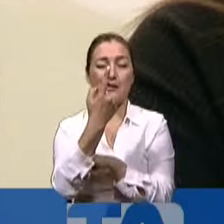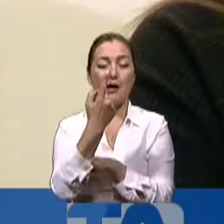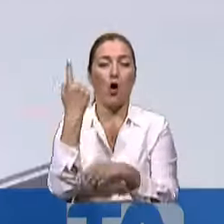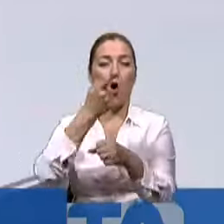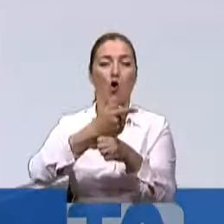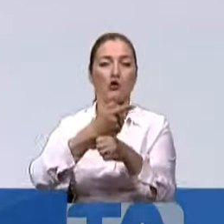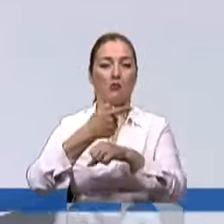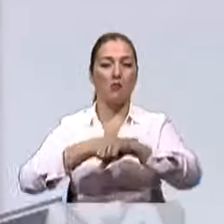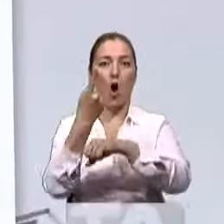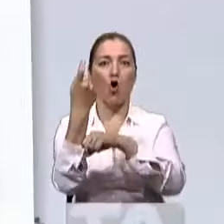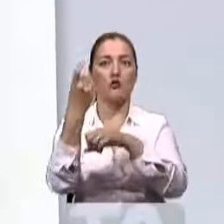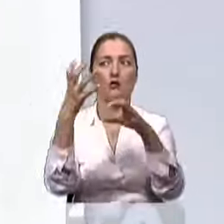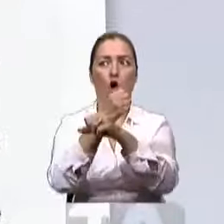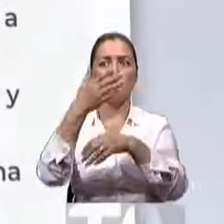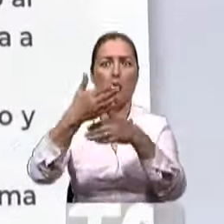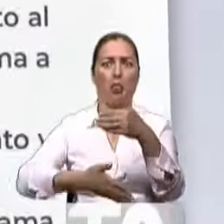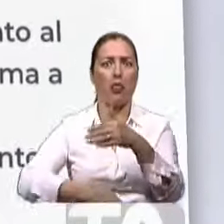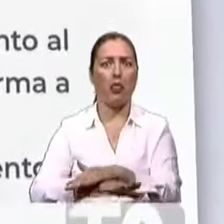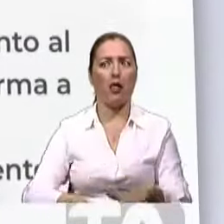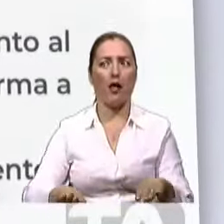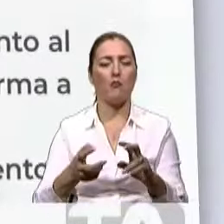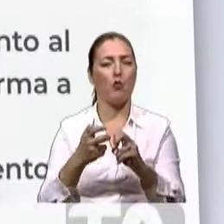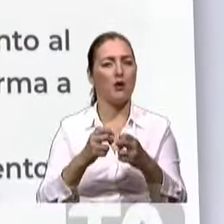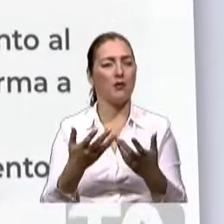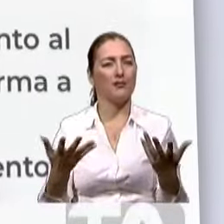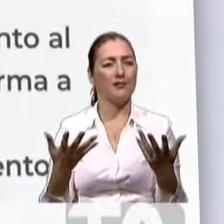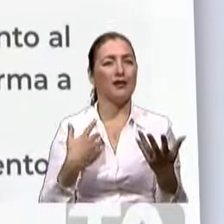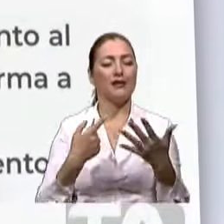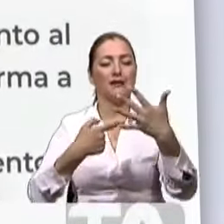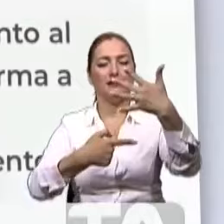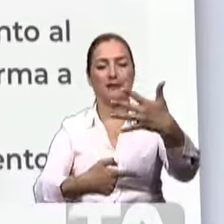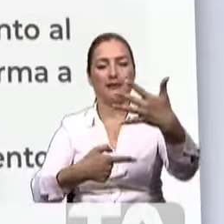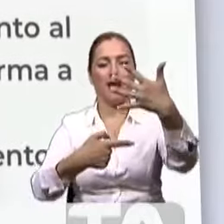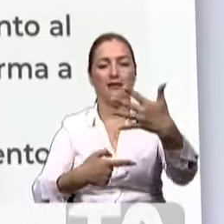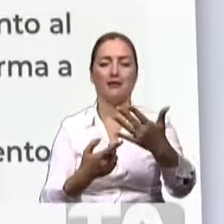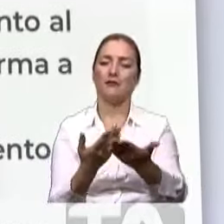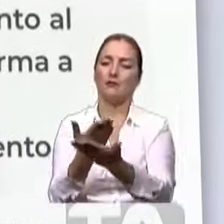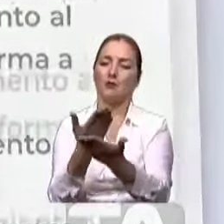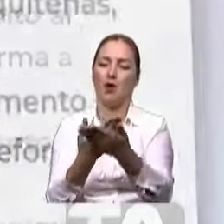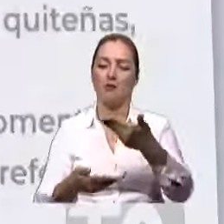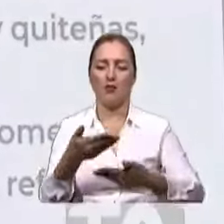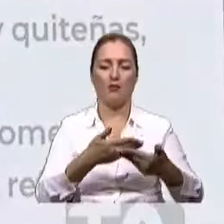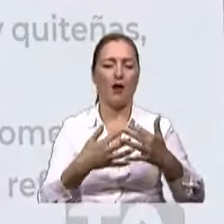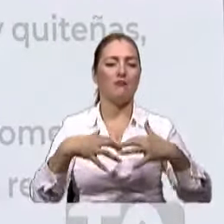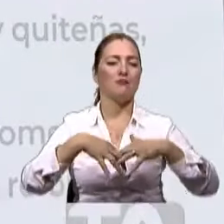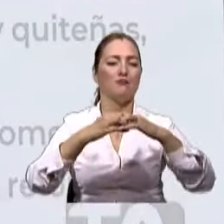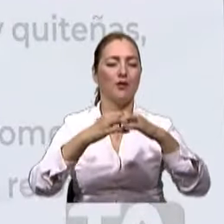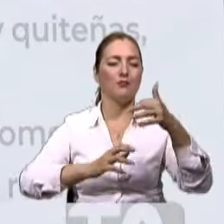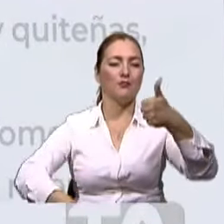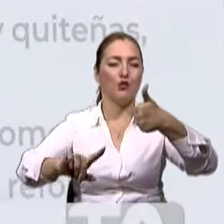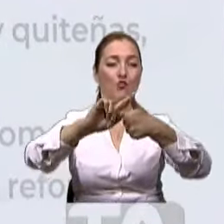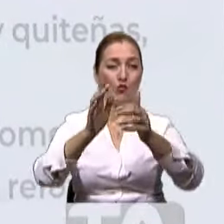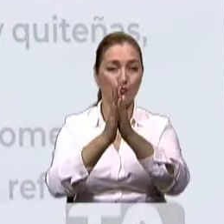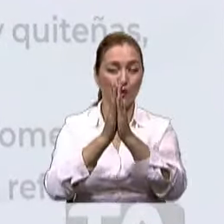queda en la capital. En el escrito se proponen 6 medidas para afrontar la crisis económica e impulsar al comercio local. Entre ellas están